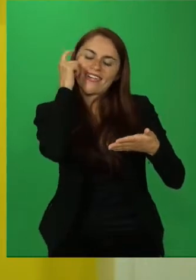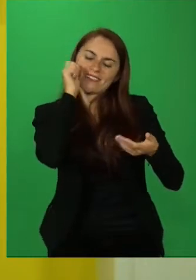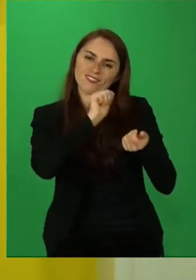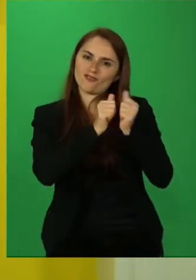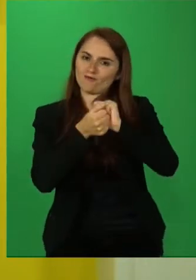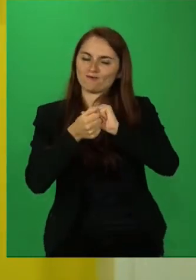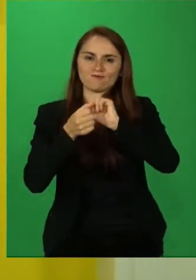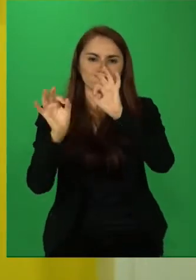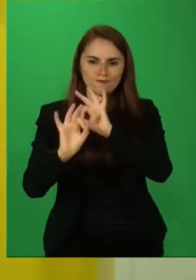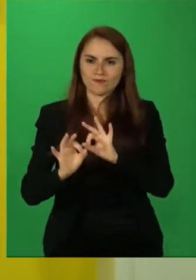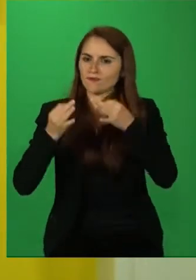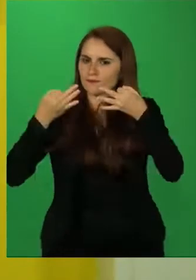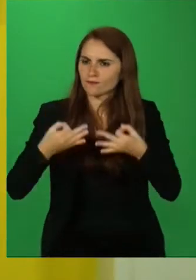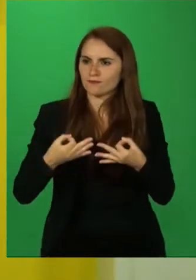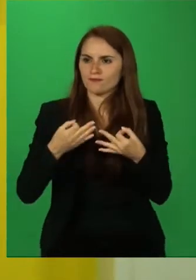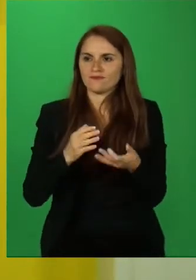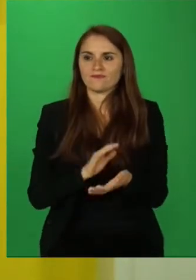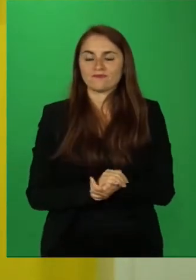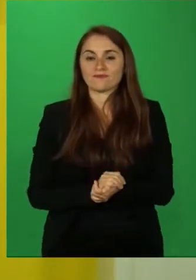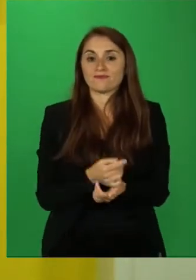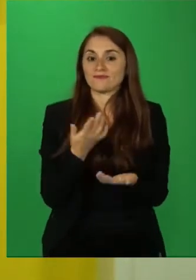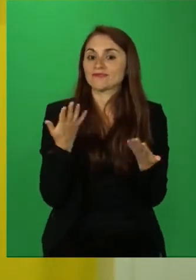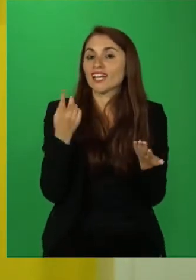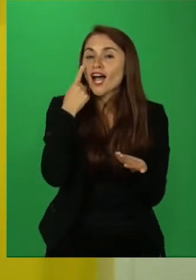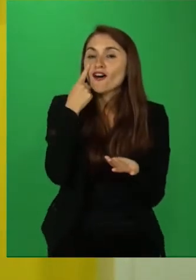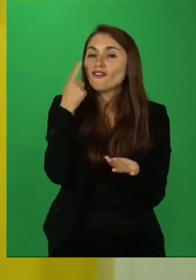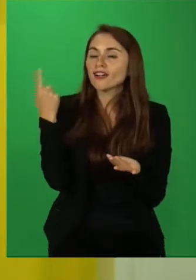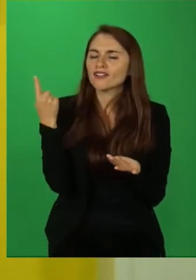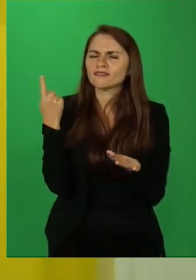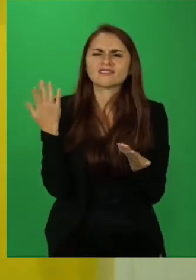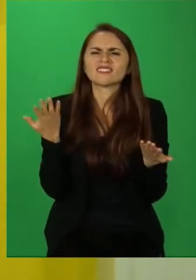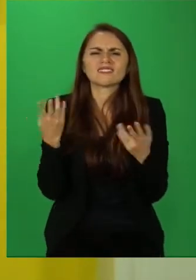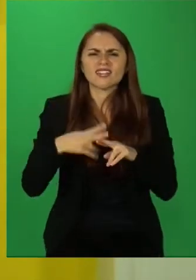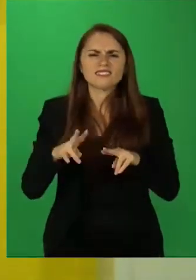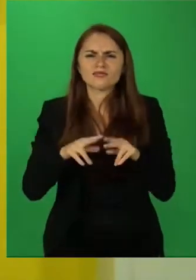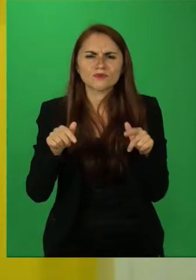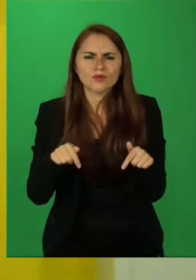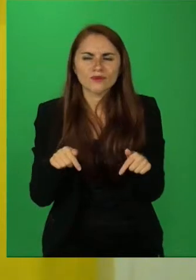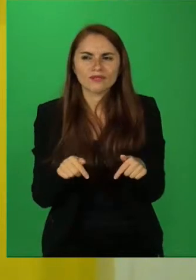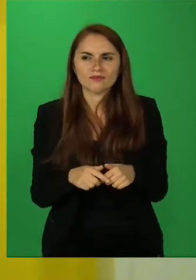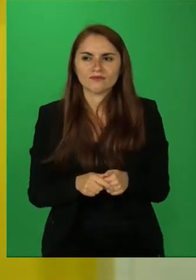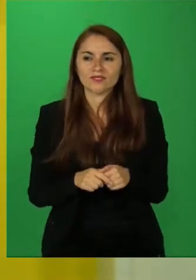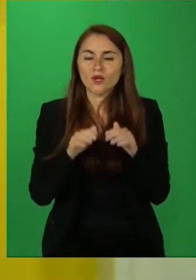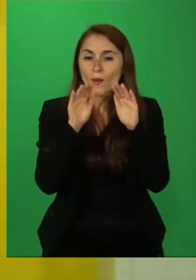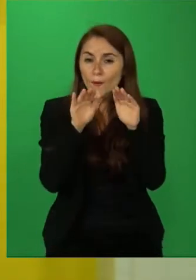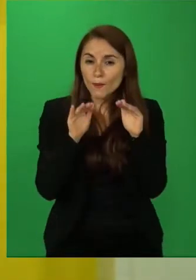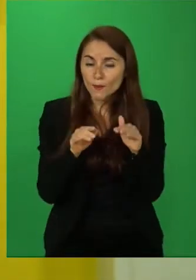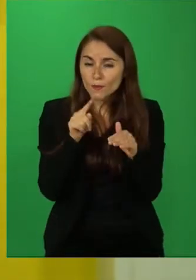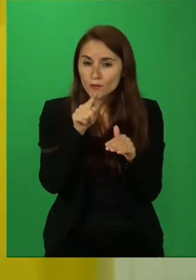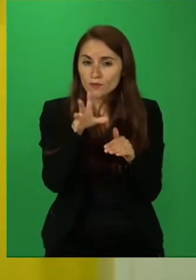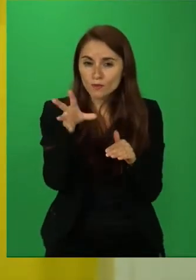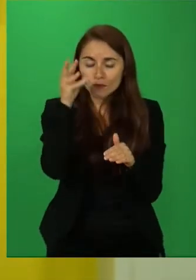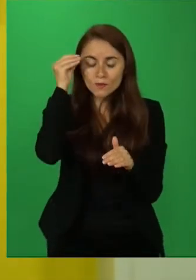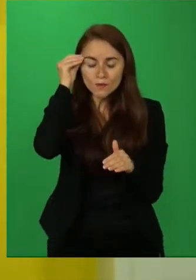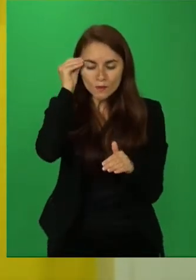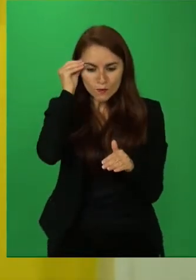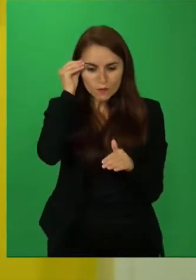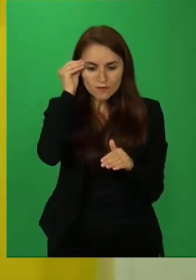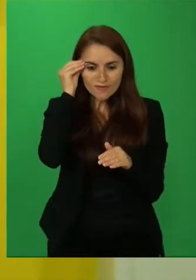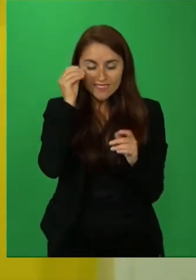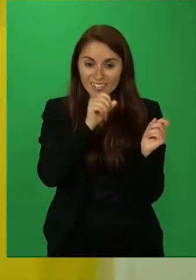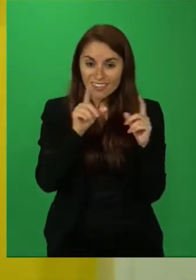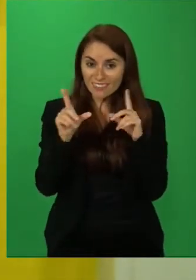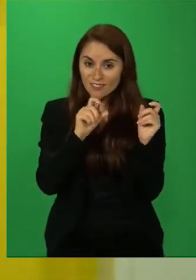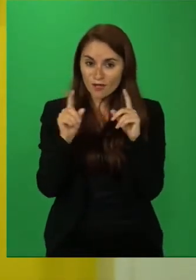favor, la batiseñal. Ahora, ¿qué vamos a hacer? Eso que tú aprendiste con los ejemplos